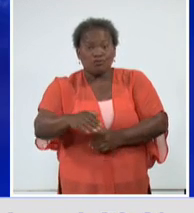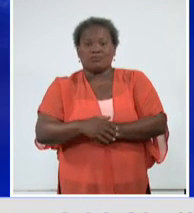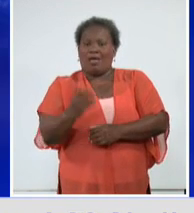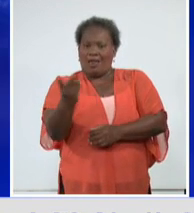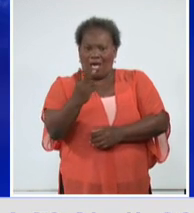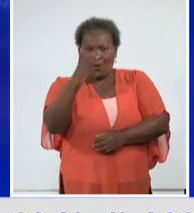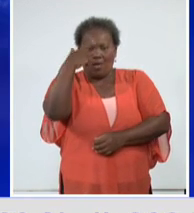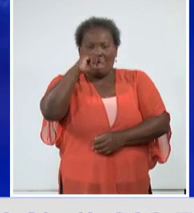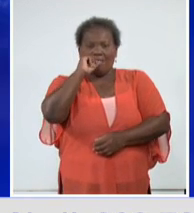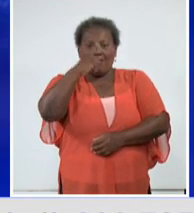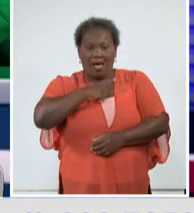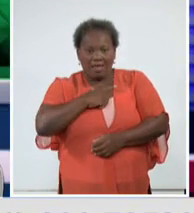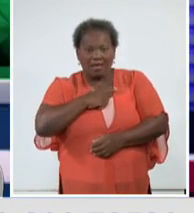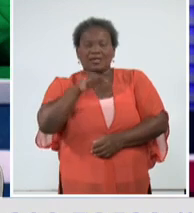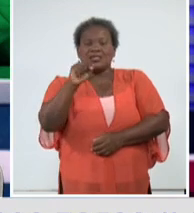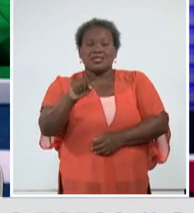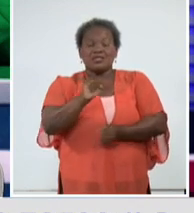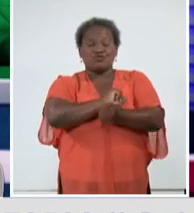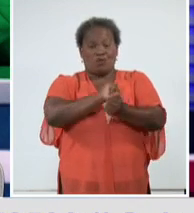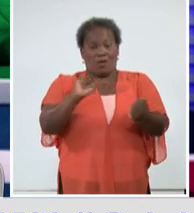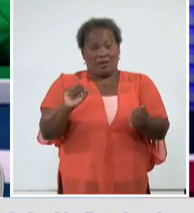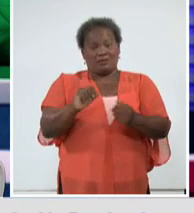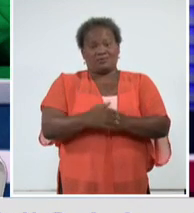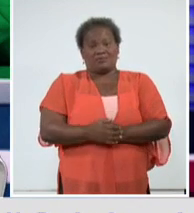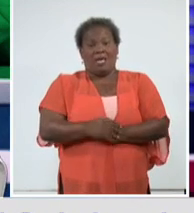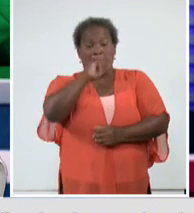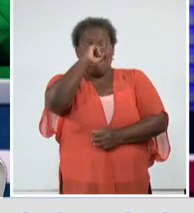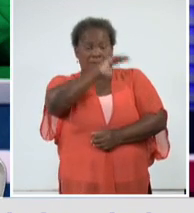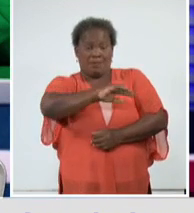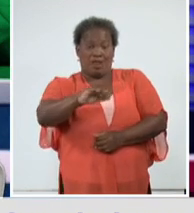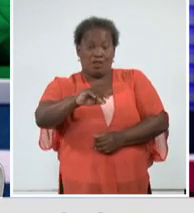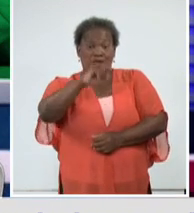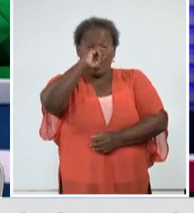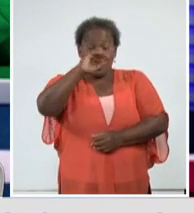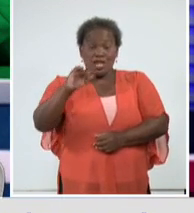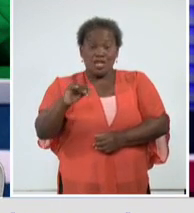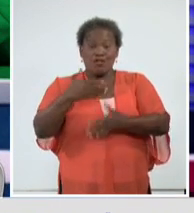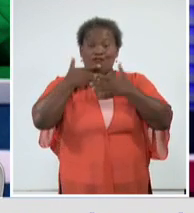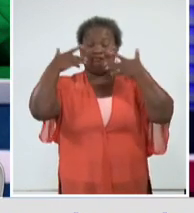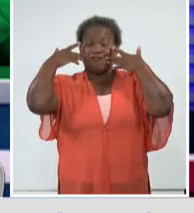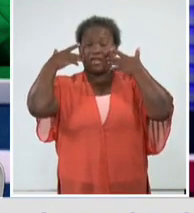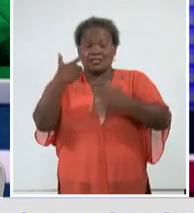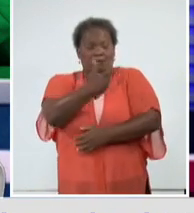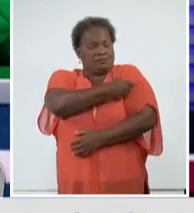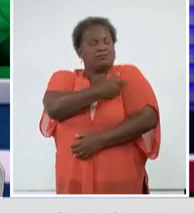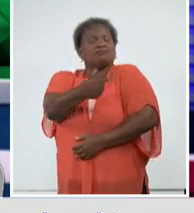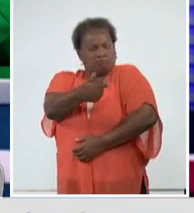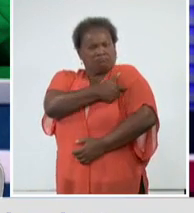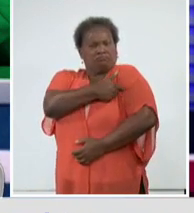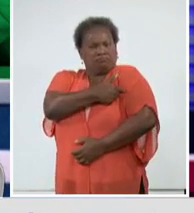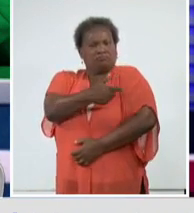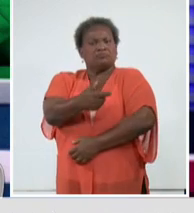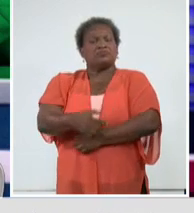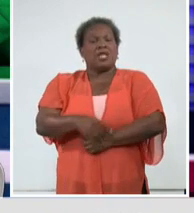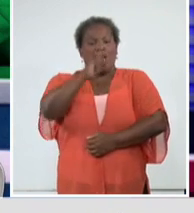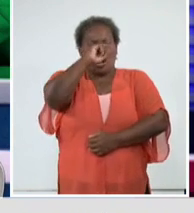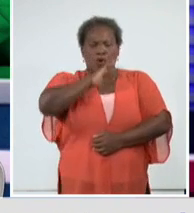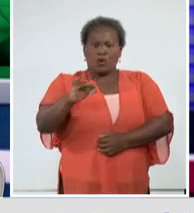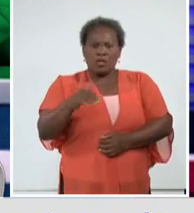y los niños están súper felices por poner su hombro también y por combatir la pandemia. Los niños se han portado muy